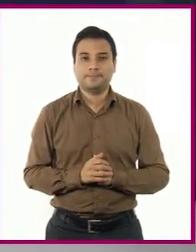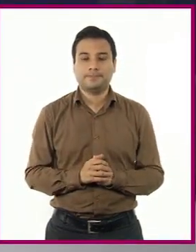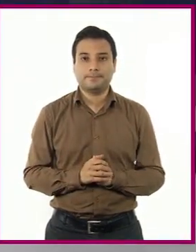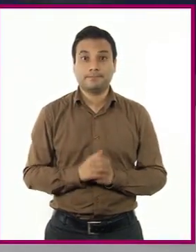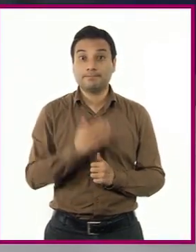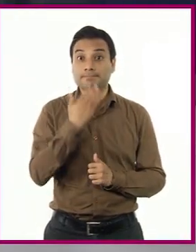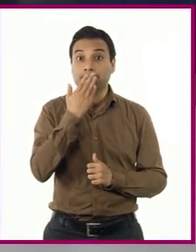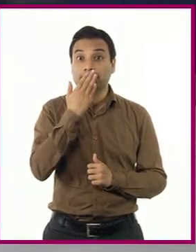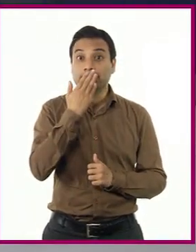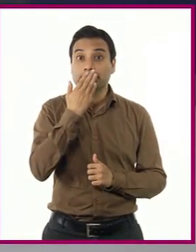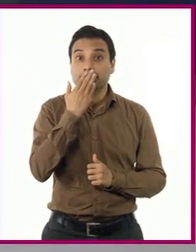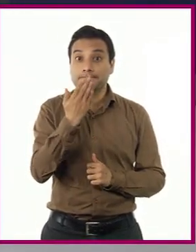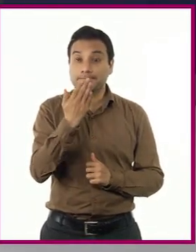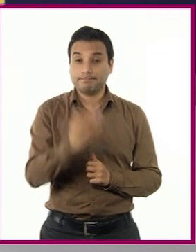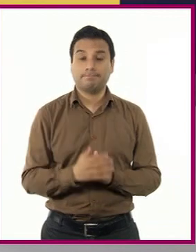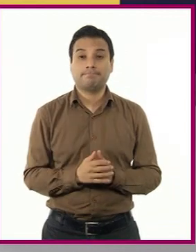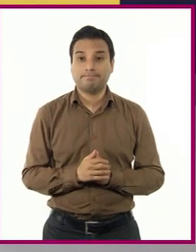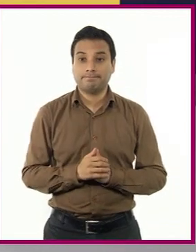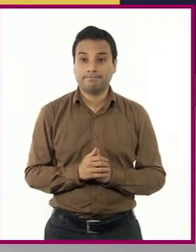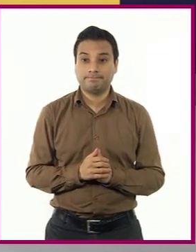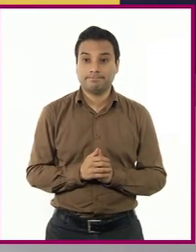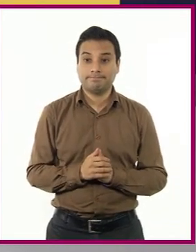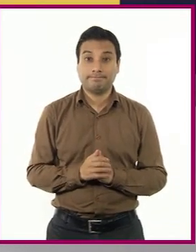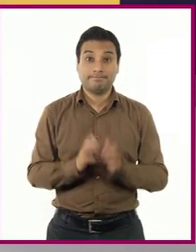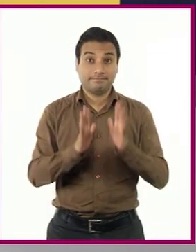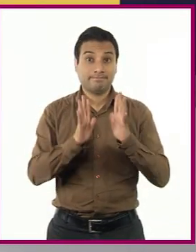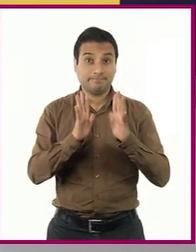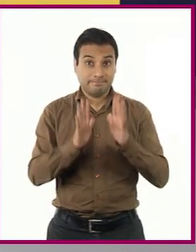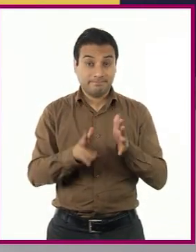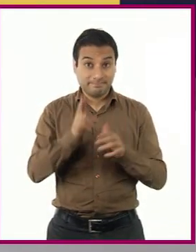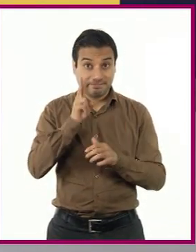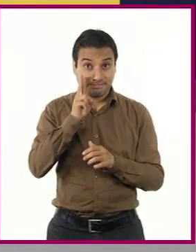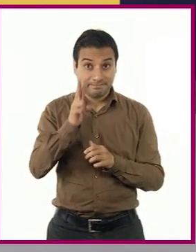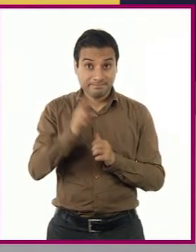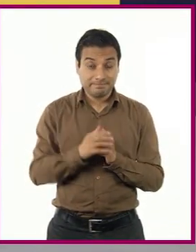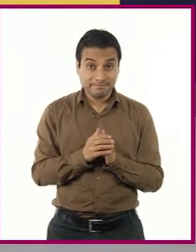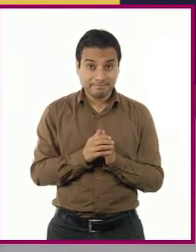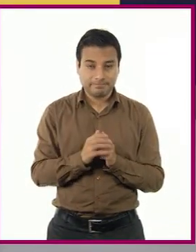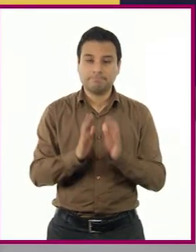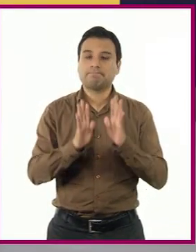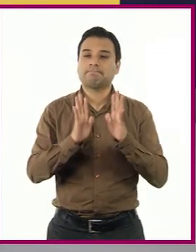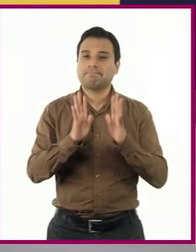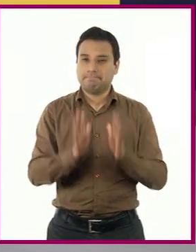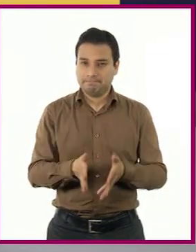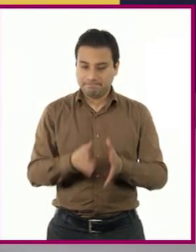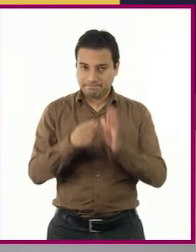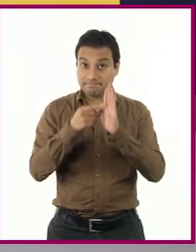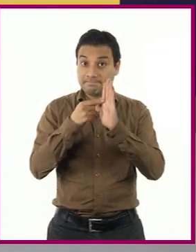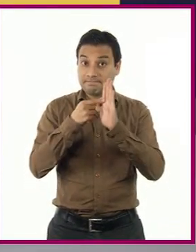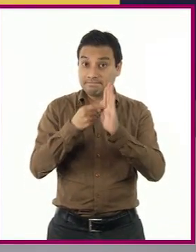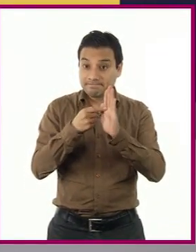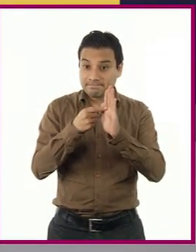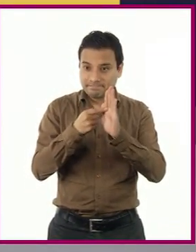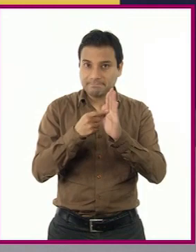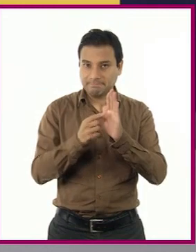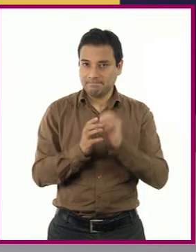Muy bien, alumnas y alumnos. Como observaron, en esta situación hemos podido demostrar, a partir de nuestros conocimientos,